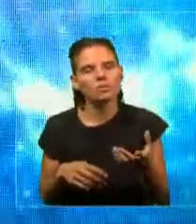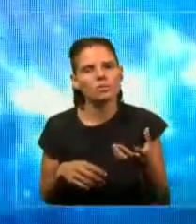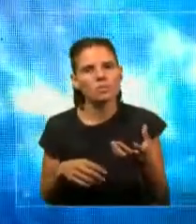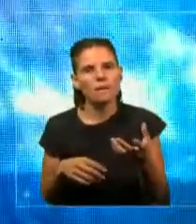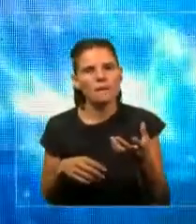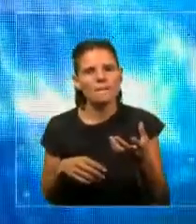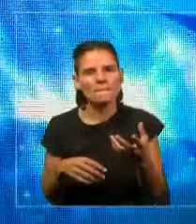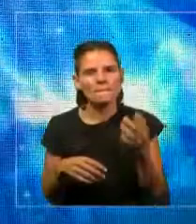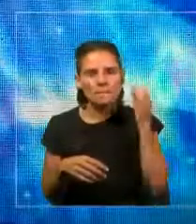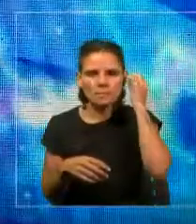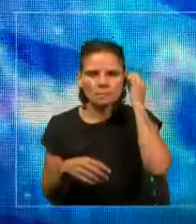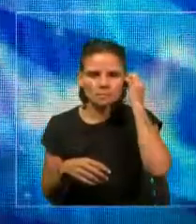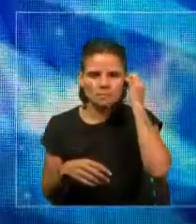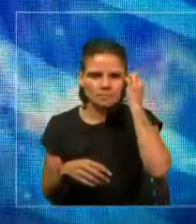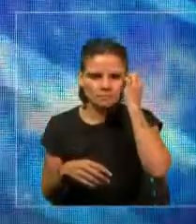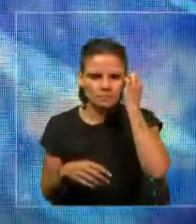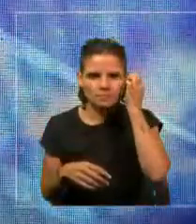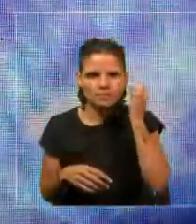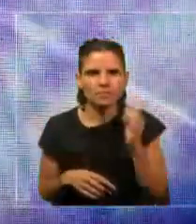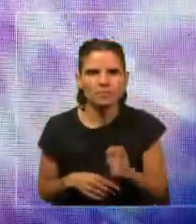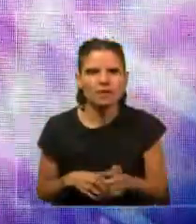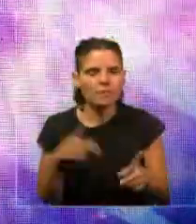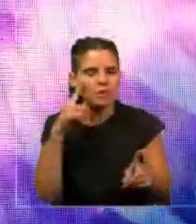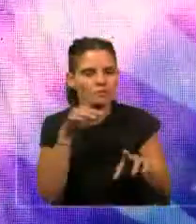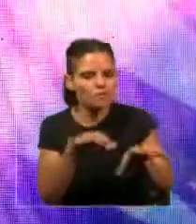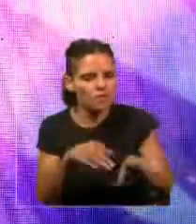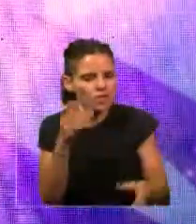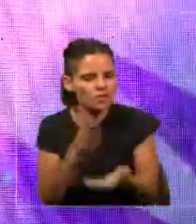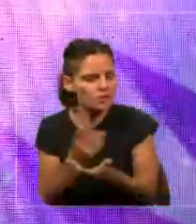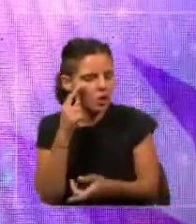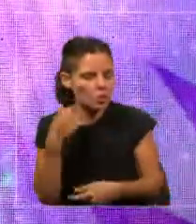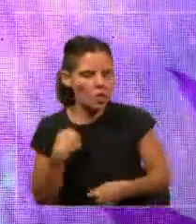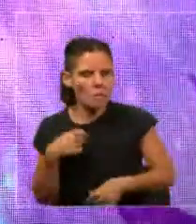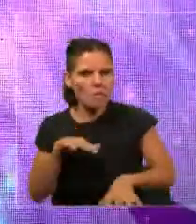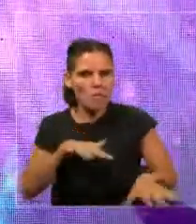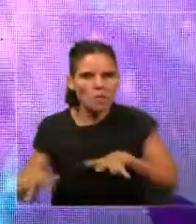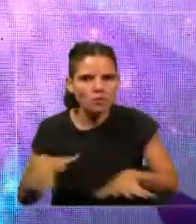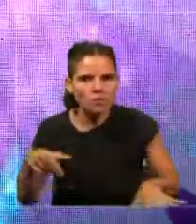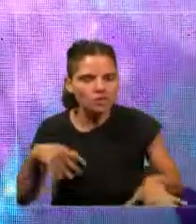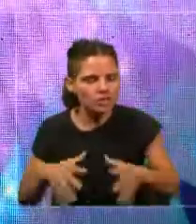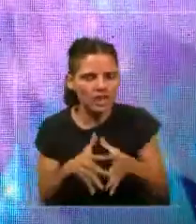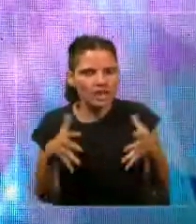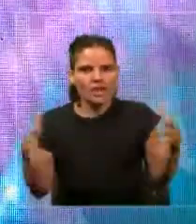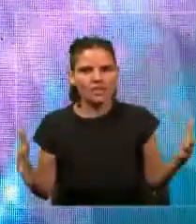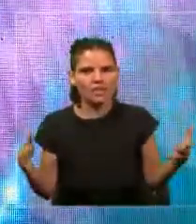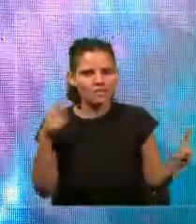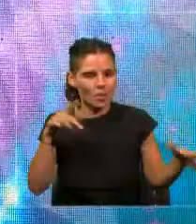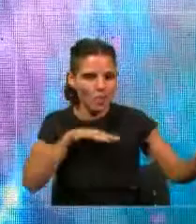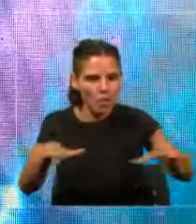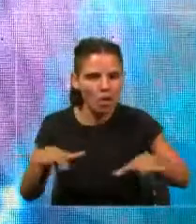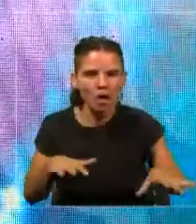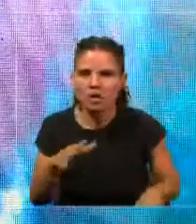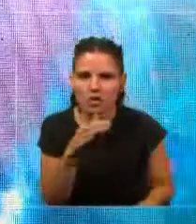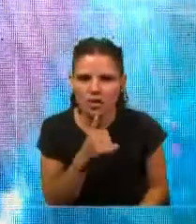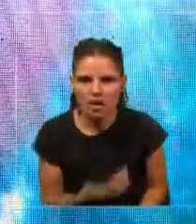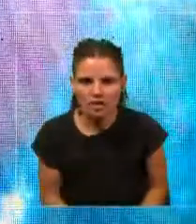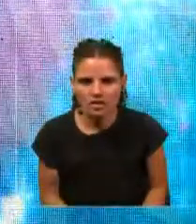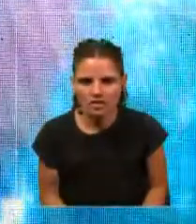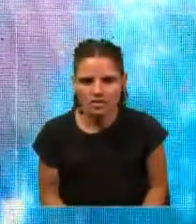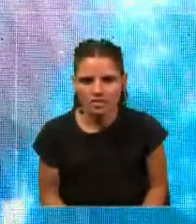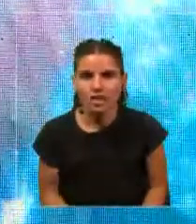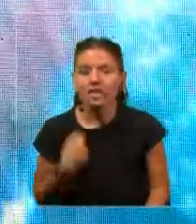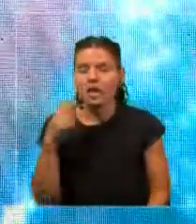objeto de una movilización tremenda y no ocurre esa movilización. Y el último